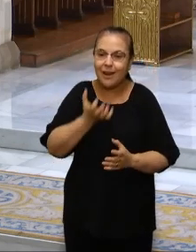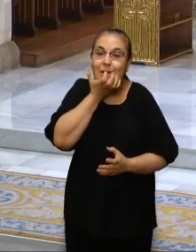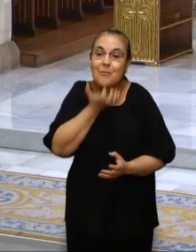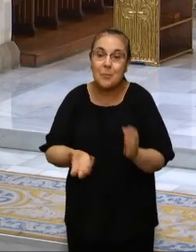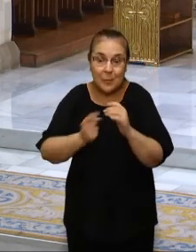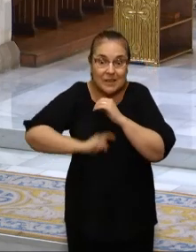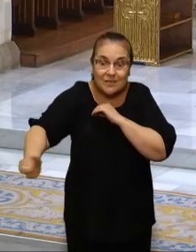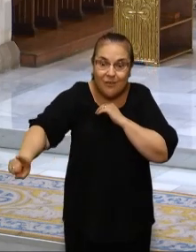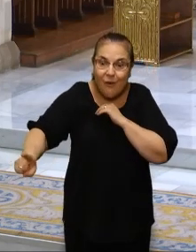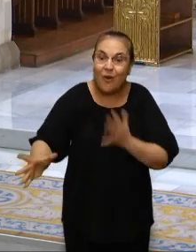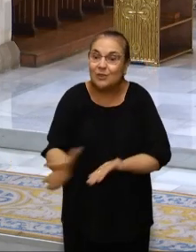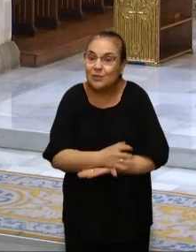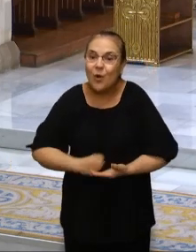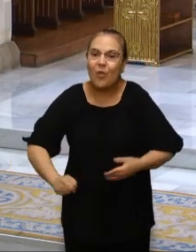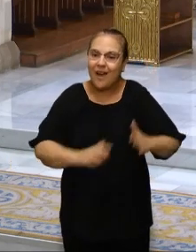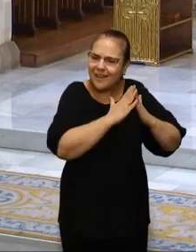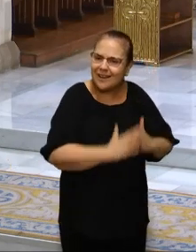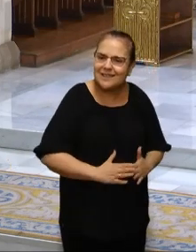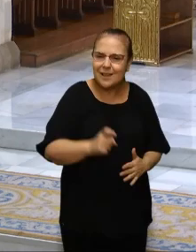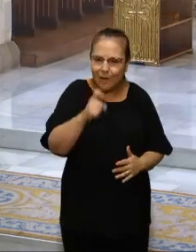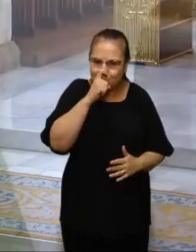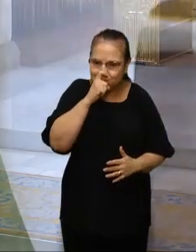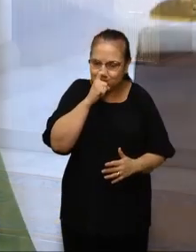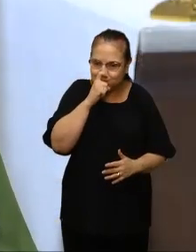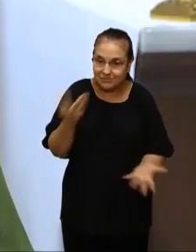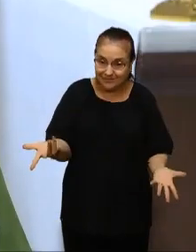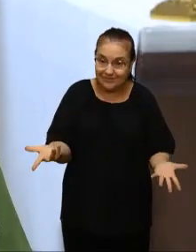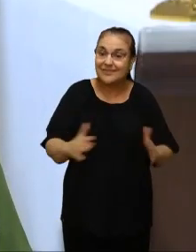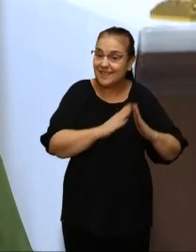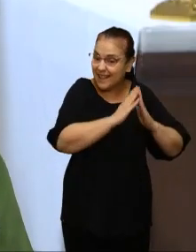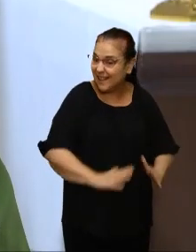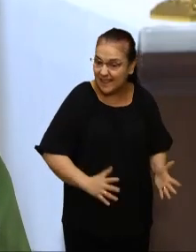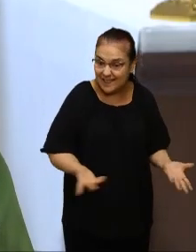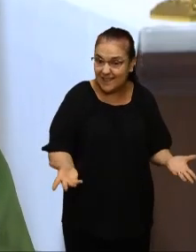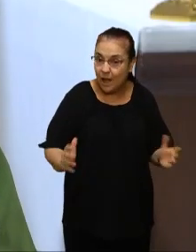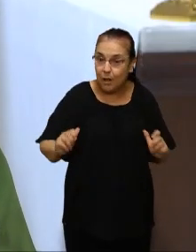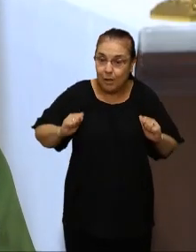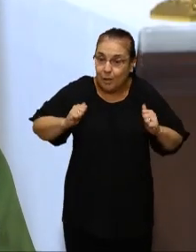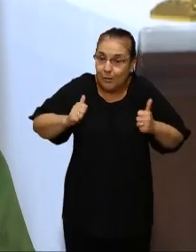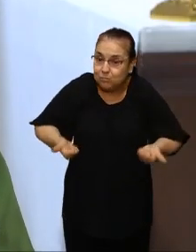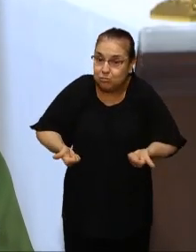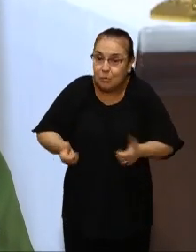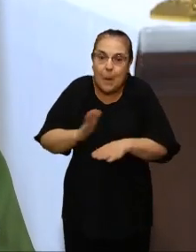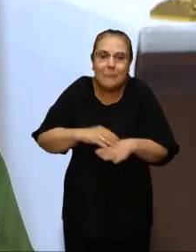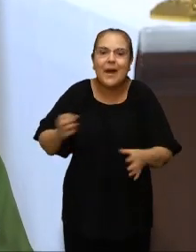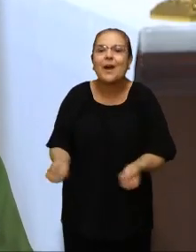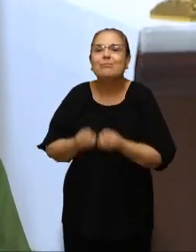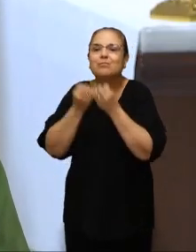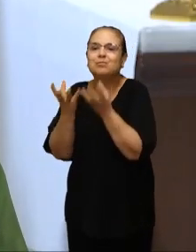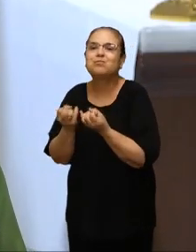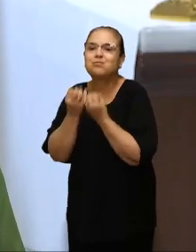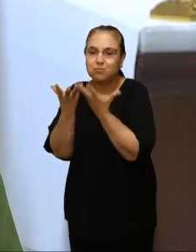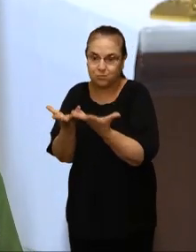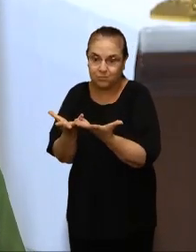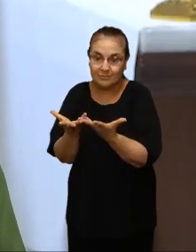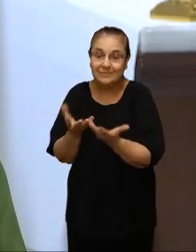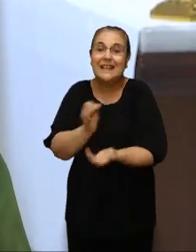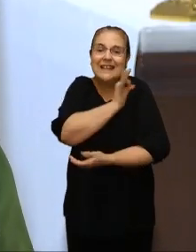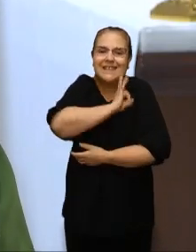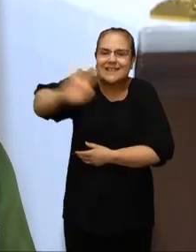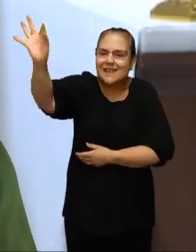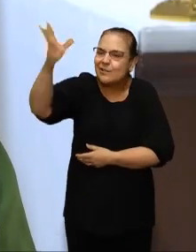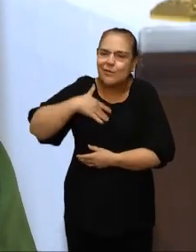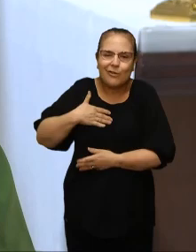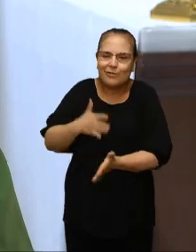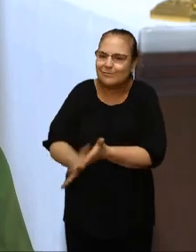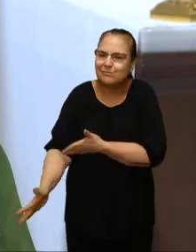recuerda que la Iglesia nació para la evangelización, para llevar a ese Señor que es la luz de la